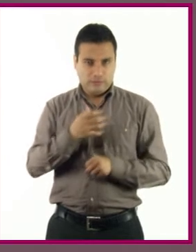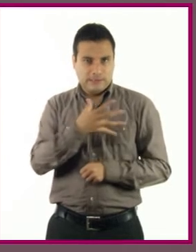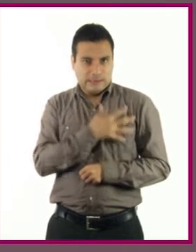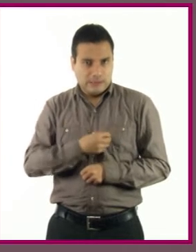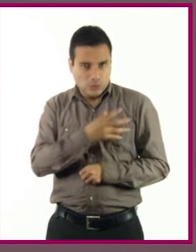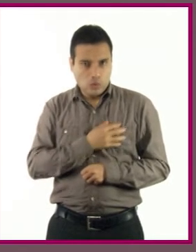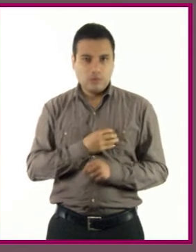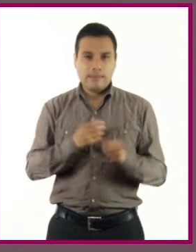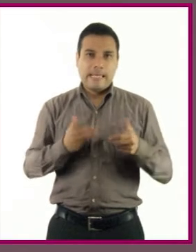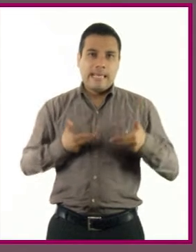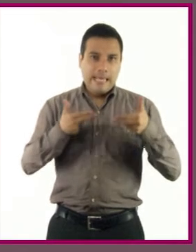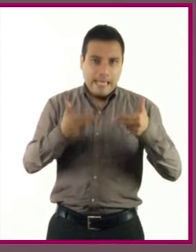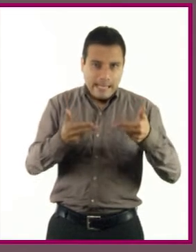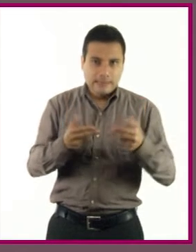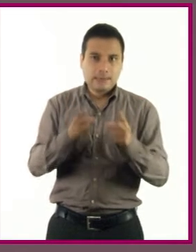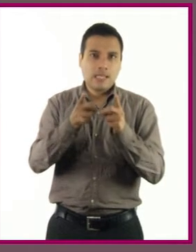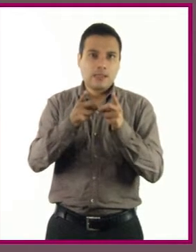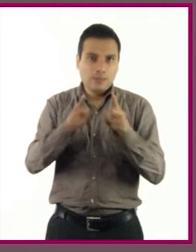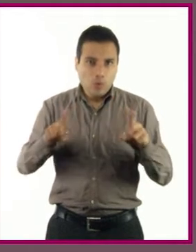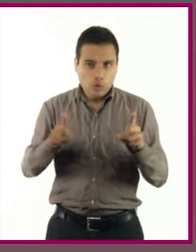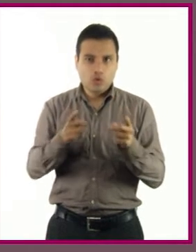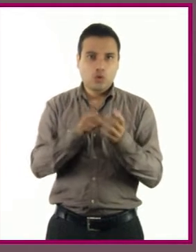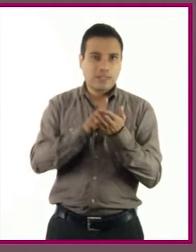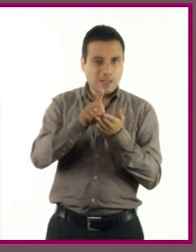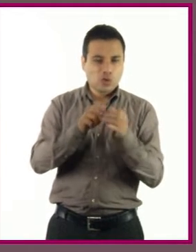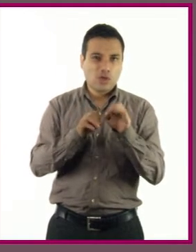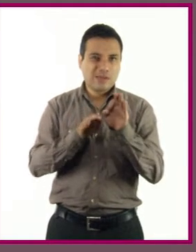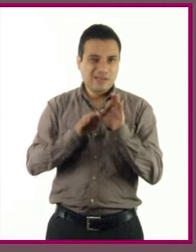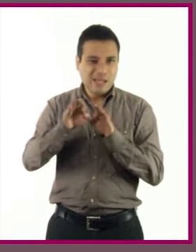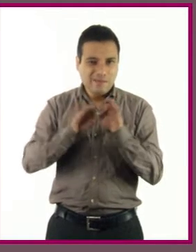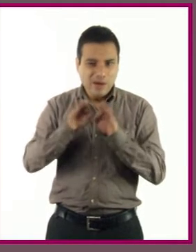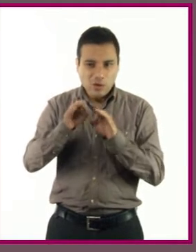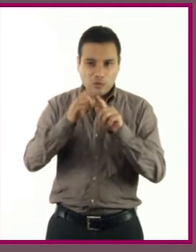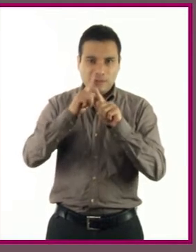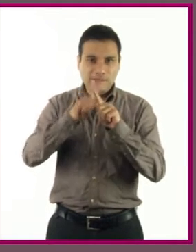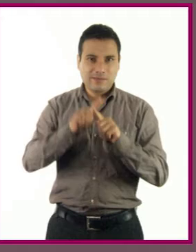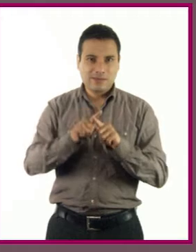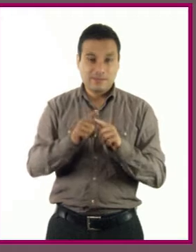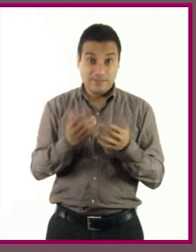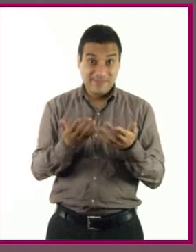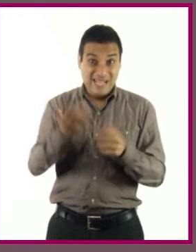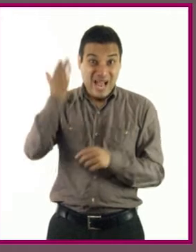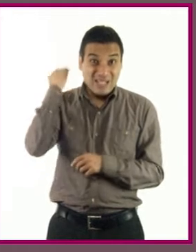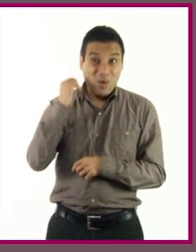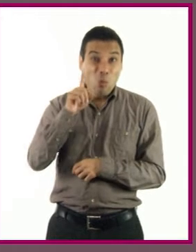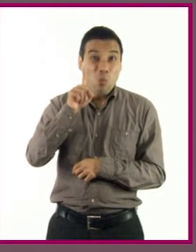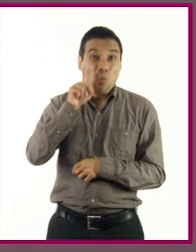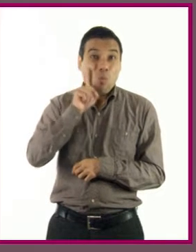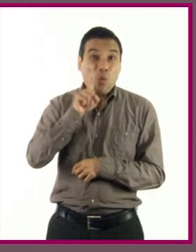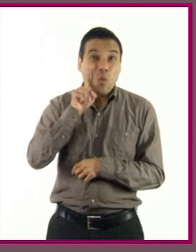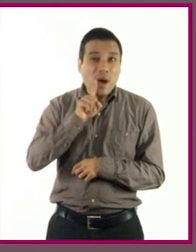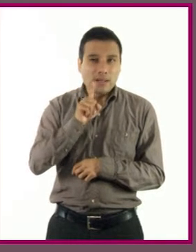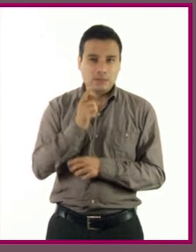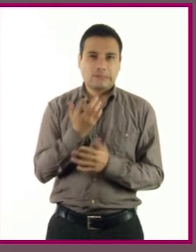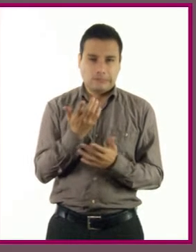divorcios, y derechos laborales. Todas situaciones en las cuales las mujeres estaban en desventaja frente a